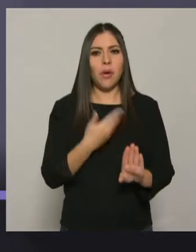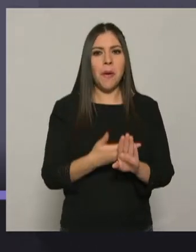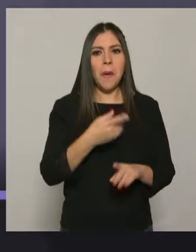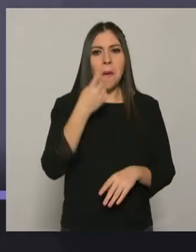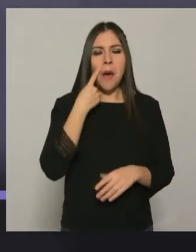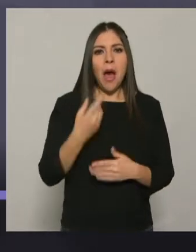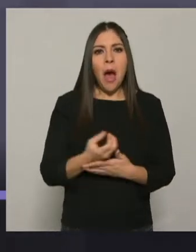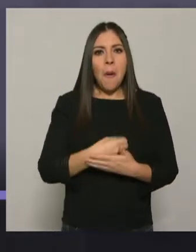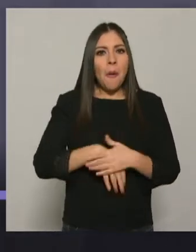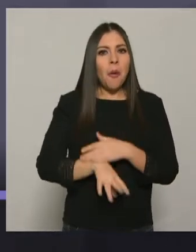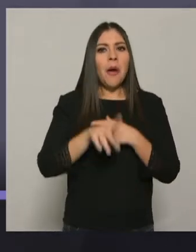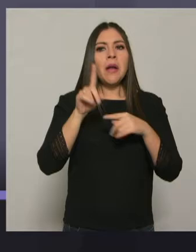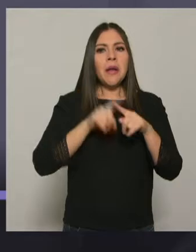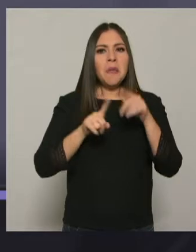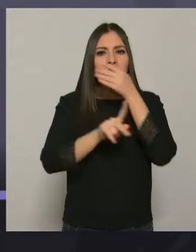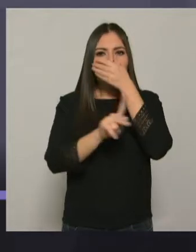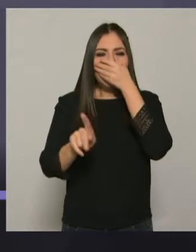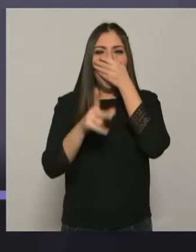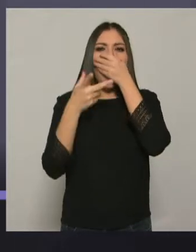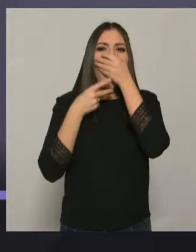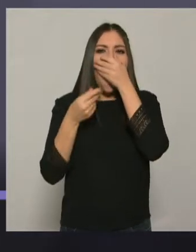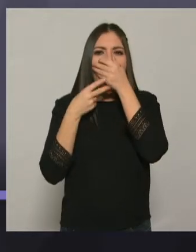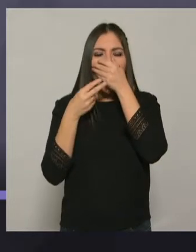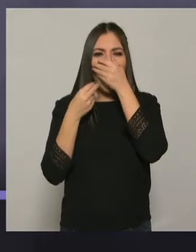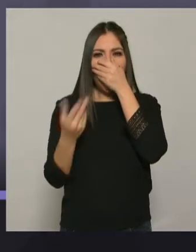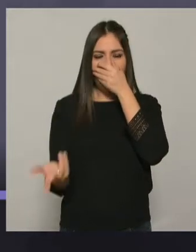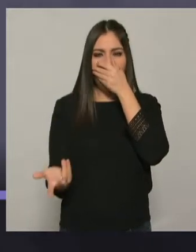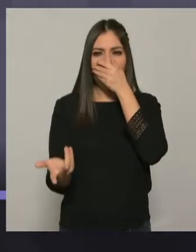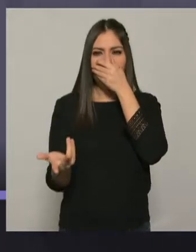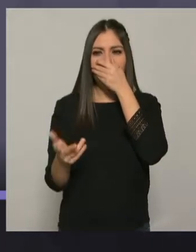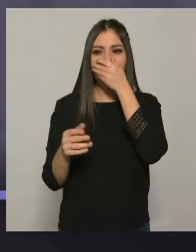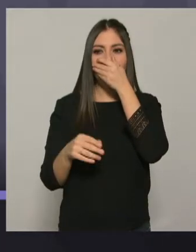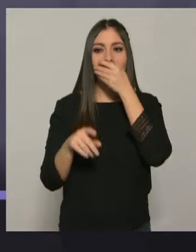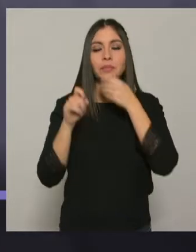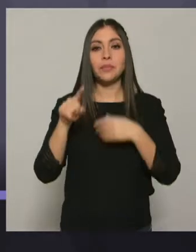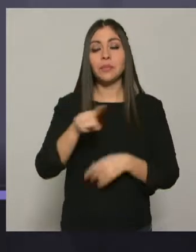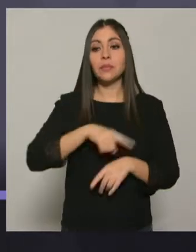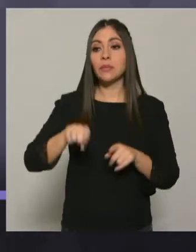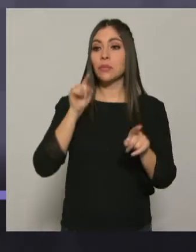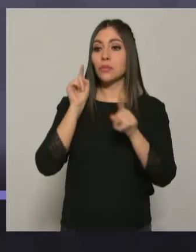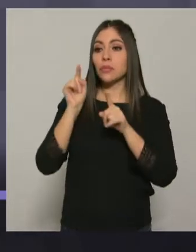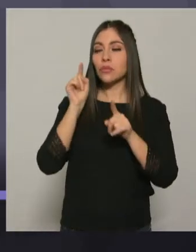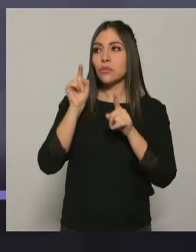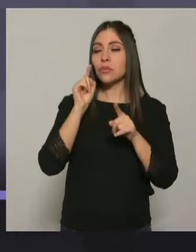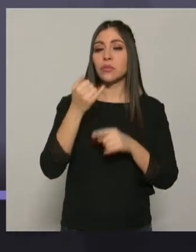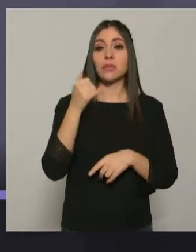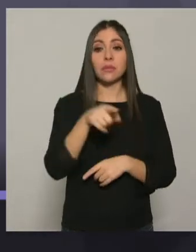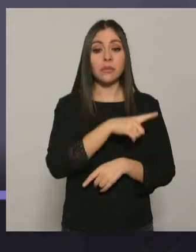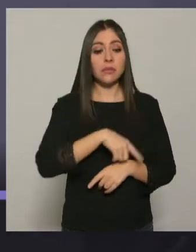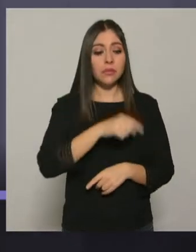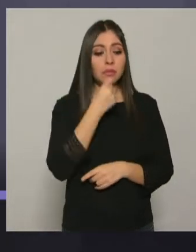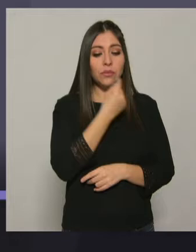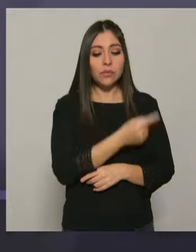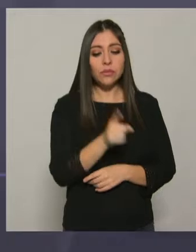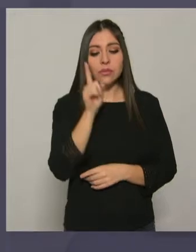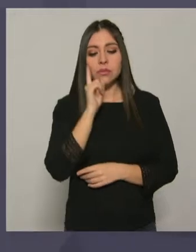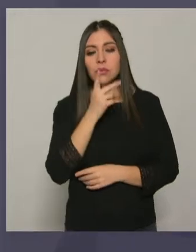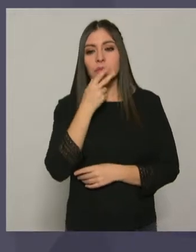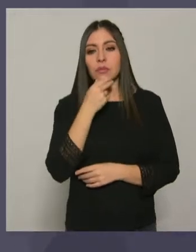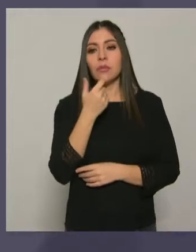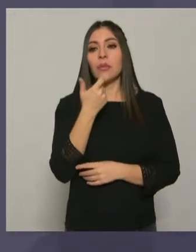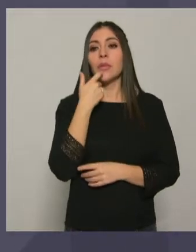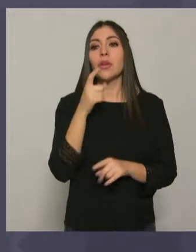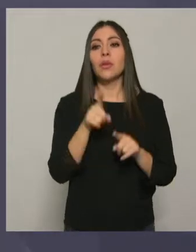acceso al aborto son precisamente hombres. Y además, fíjese usted, le hacen Ajá. bullying y además esos mismos niños que se hacen bullying se burlaban de